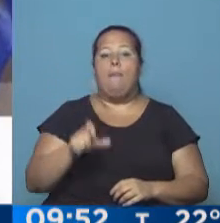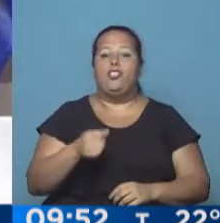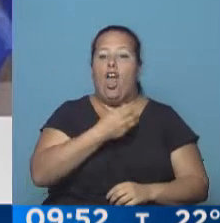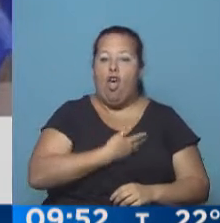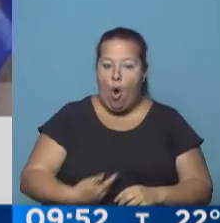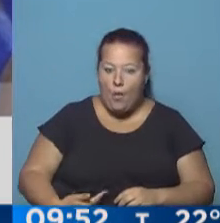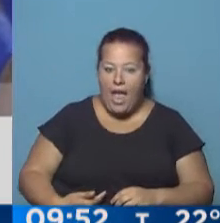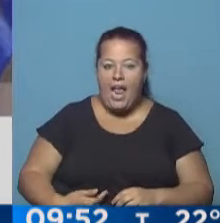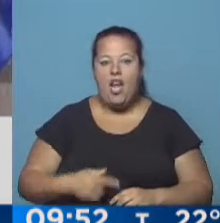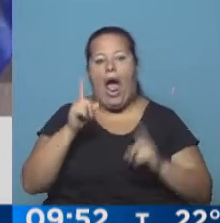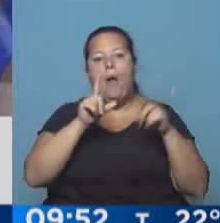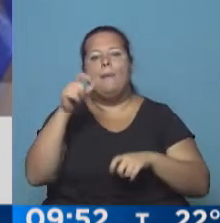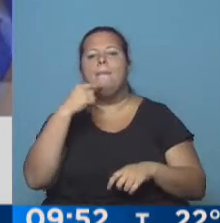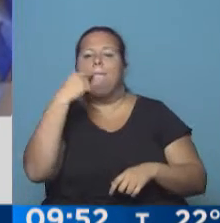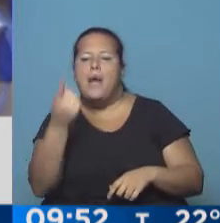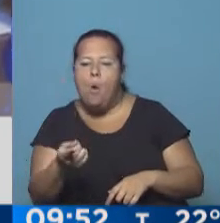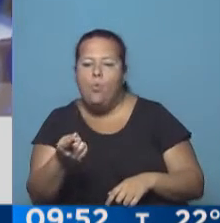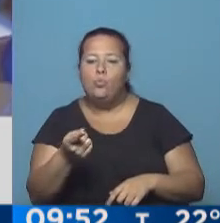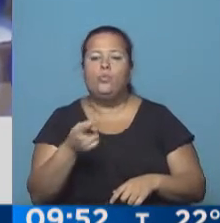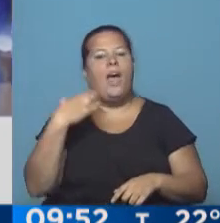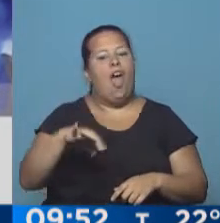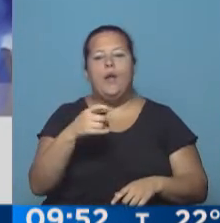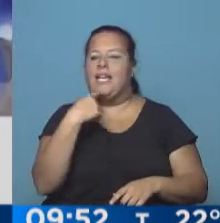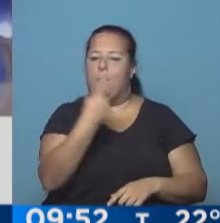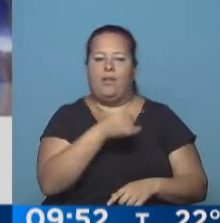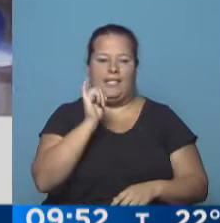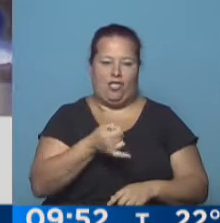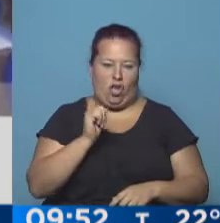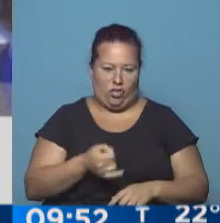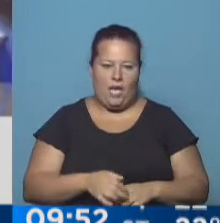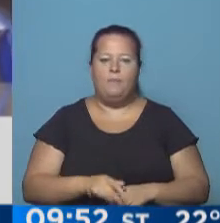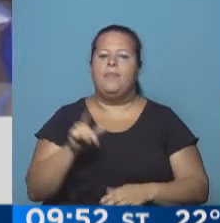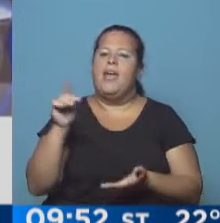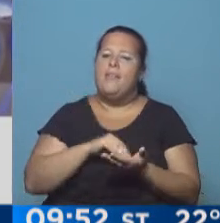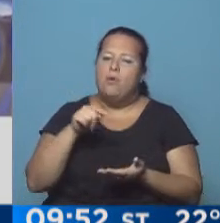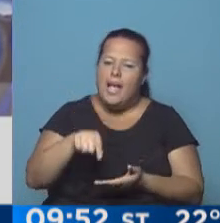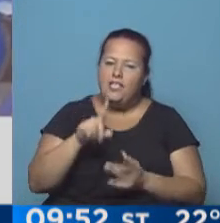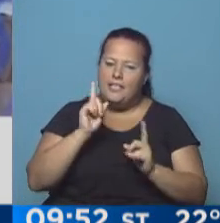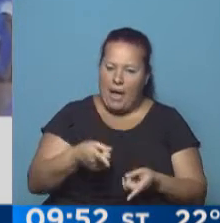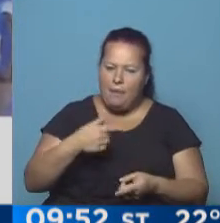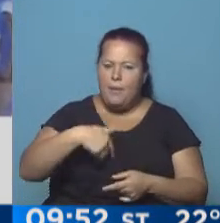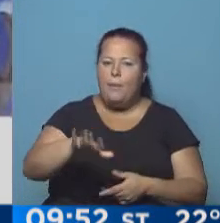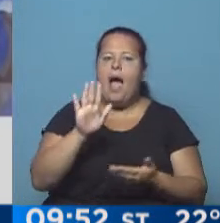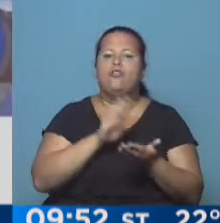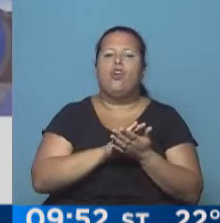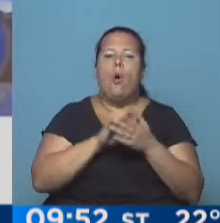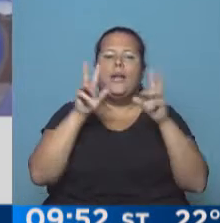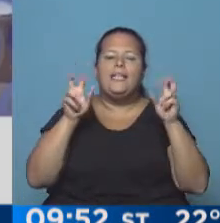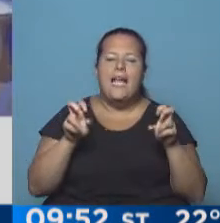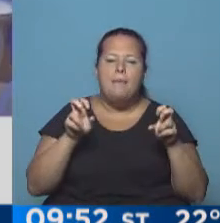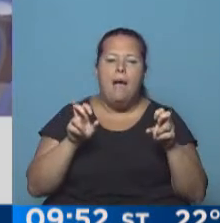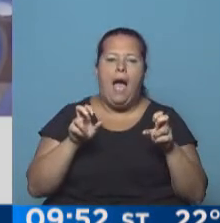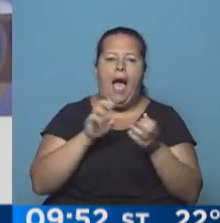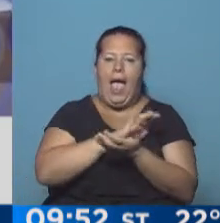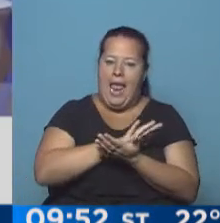funcionario, algún ciudadano le pregunta, esté obligado a responder. Diputada, esto va también en el marco de